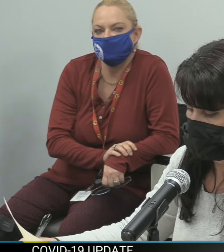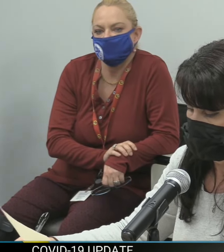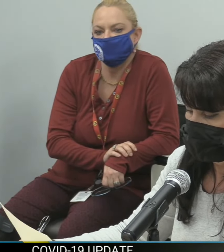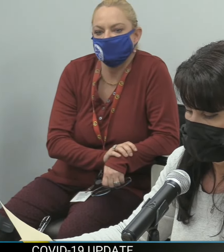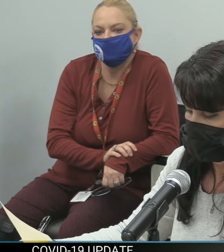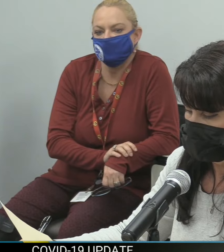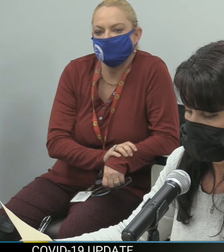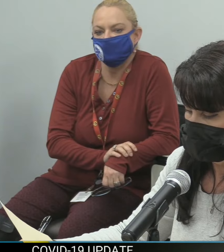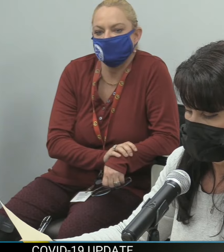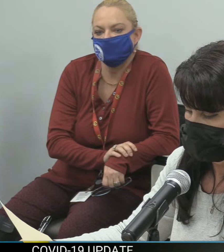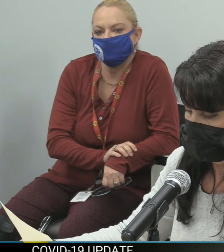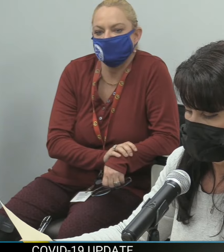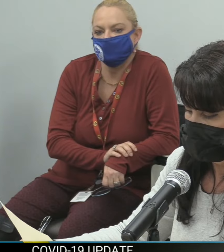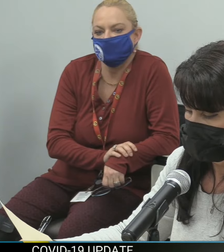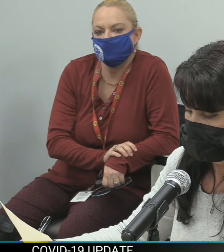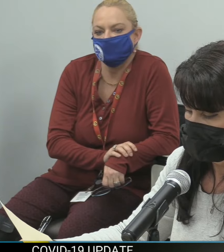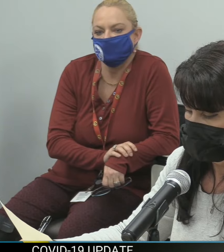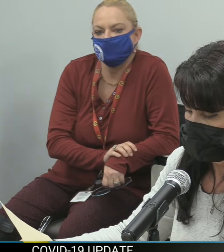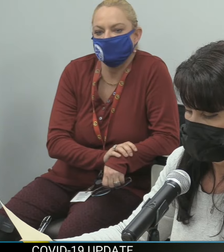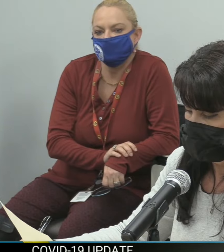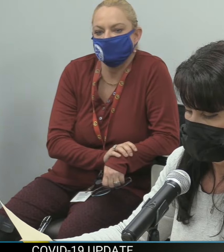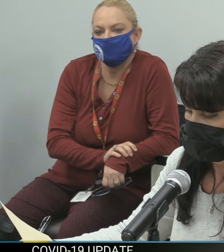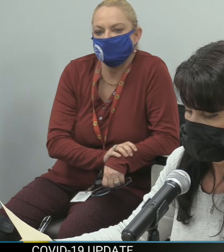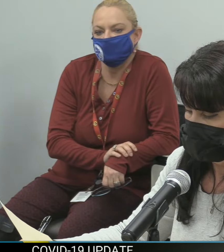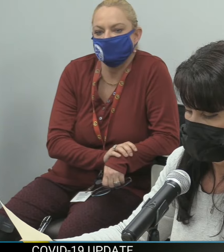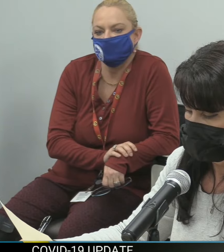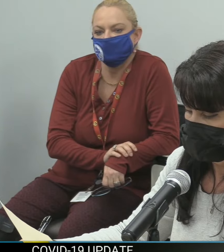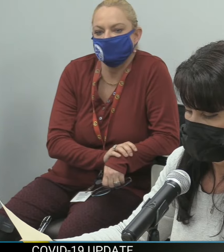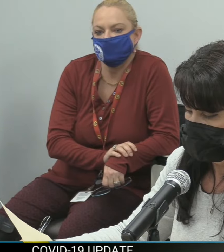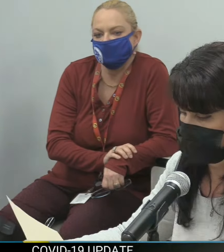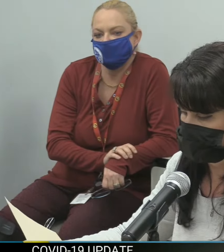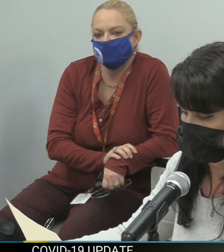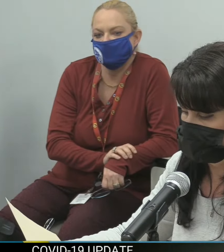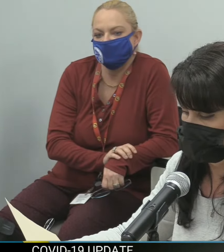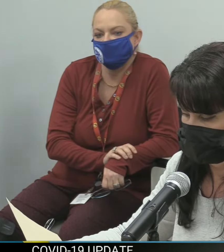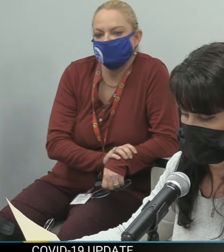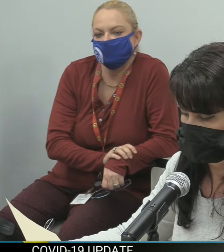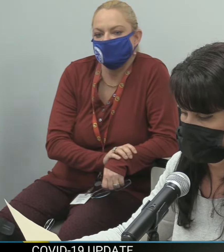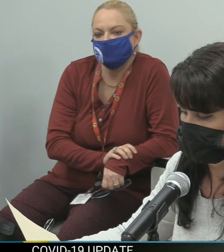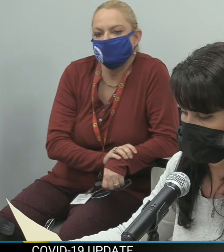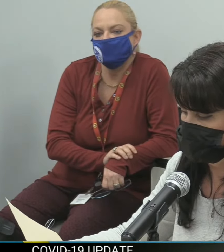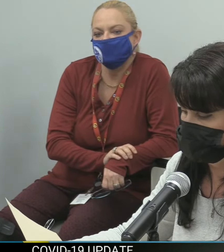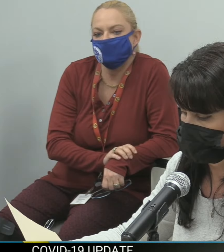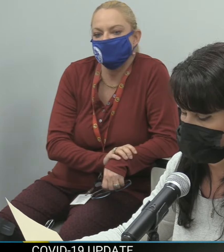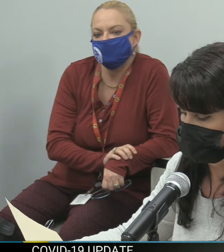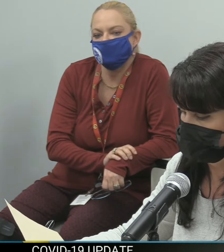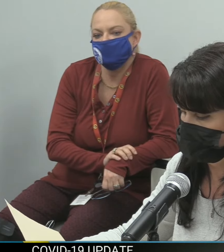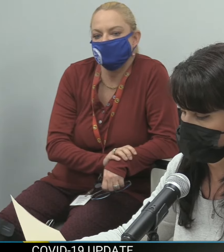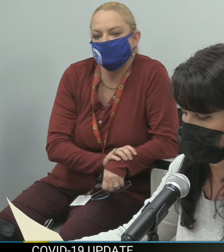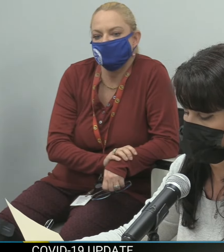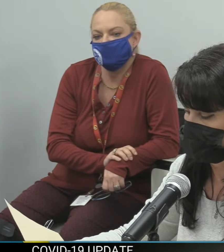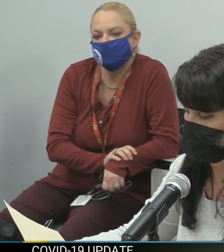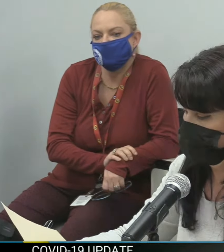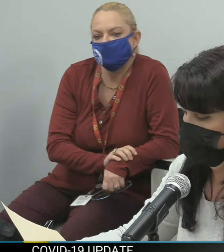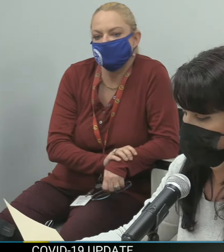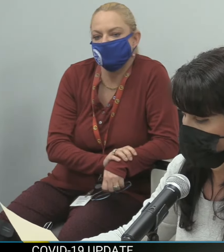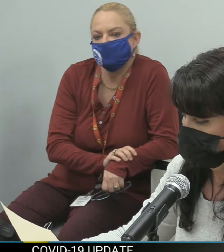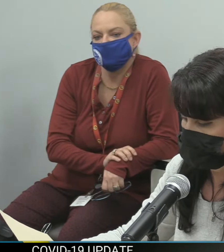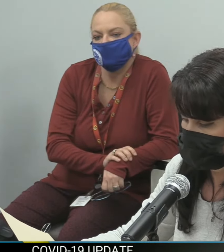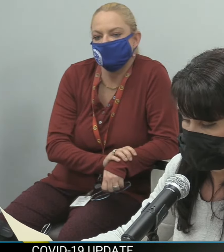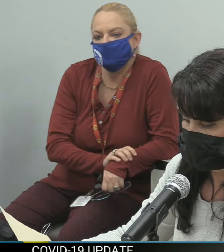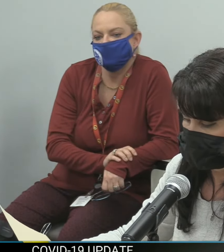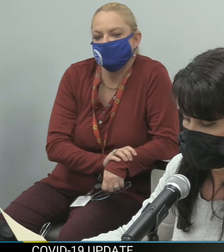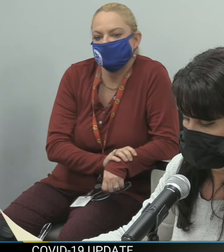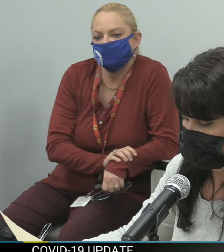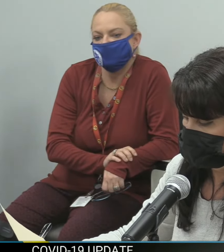vacunarse. Esta semana, varias escuelas también estarán ofreciendo vacunas para los estudiantes, pero cualquier persona adulta puede aprovechar estas clínicas.